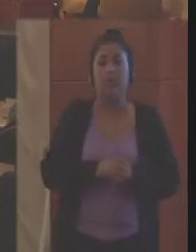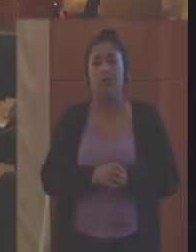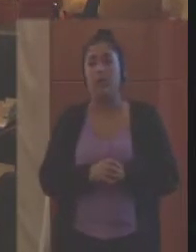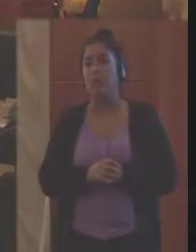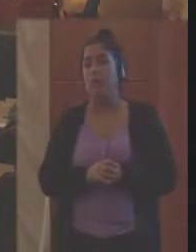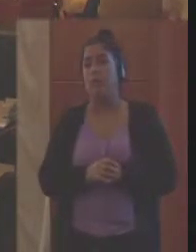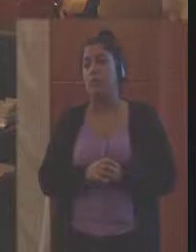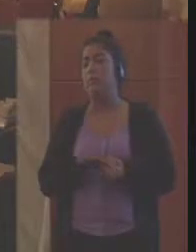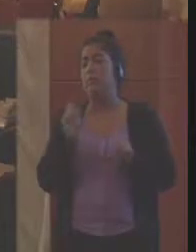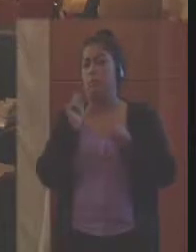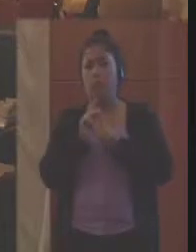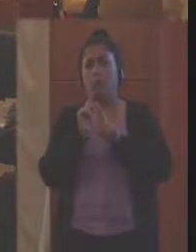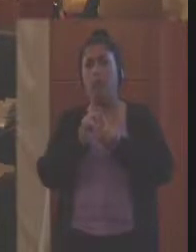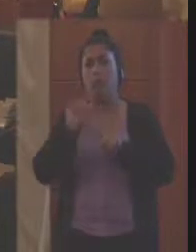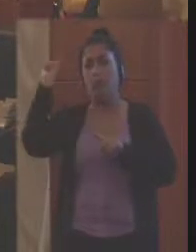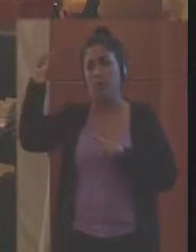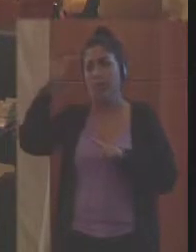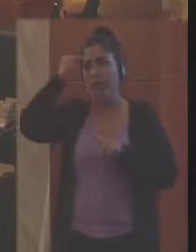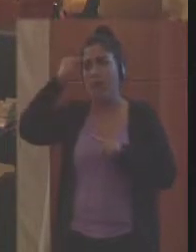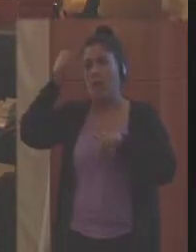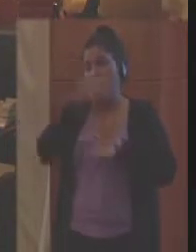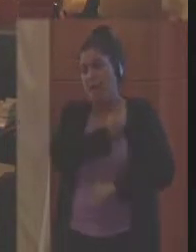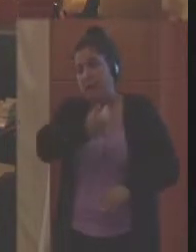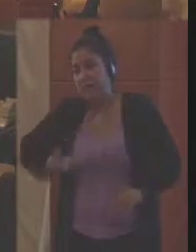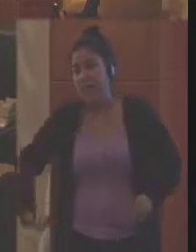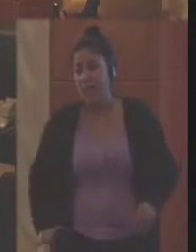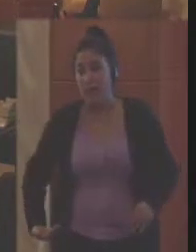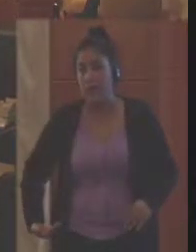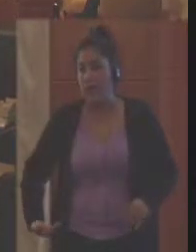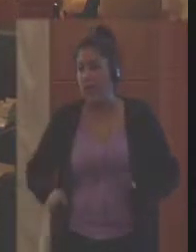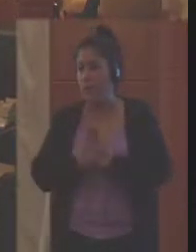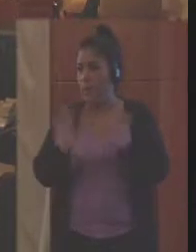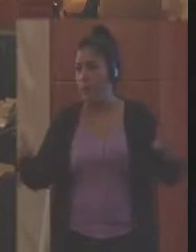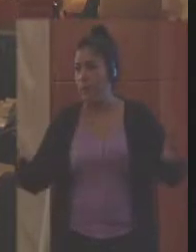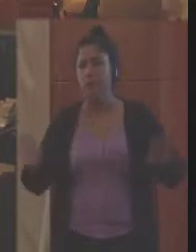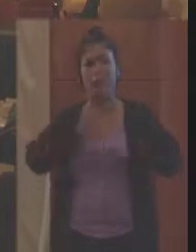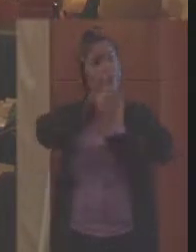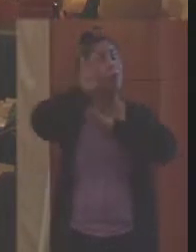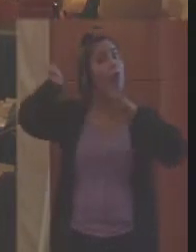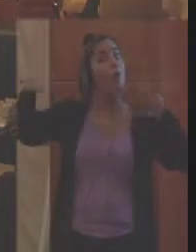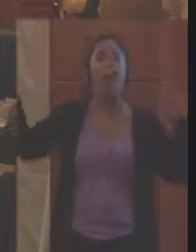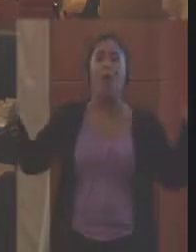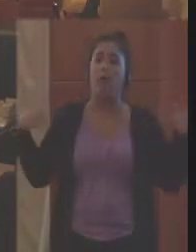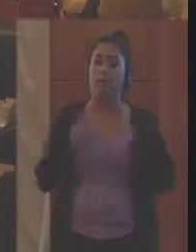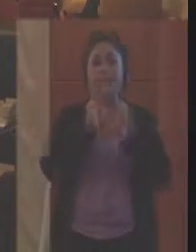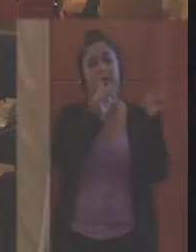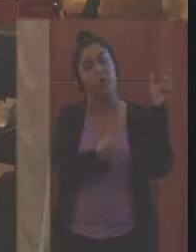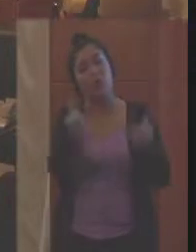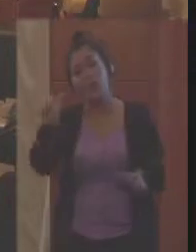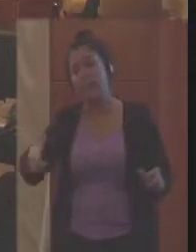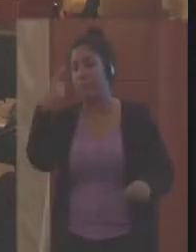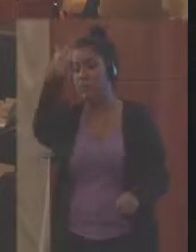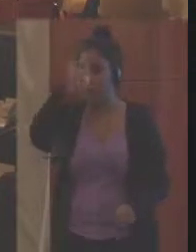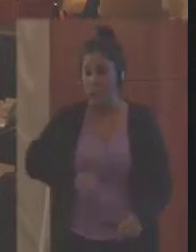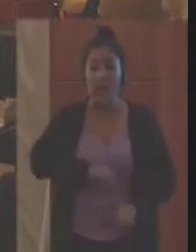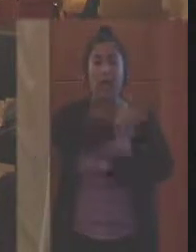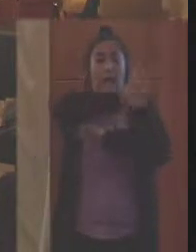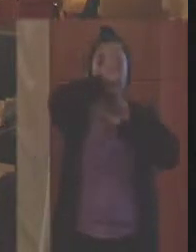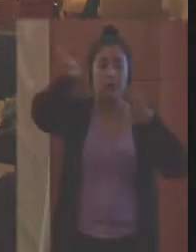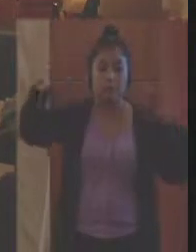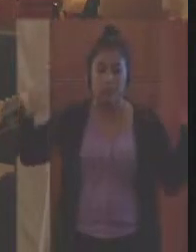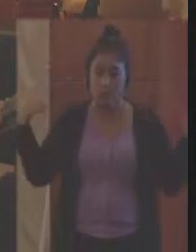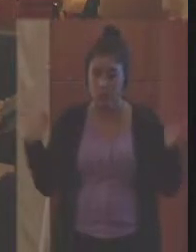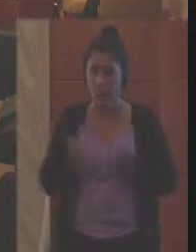no solamente los dirigentes del país, sino el contexto de lo que es un Estado y la relación que tiene ese Estado con el